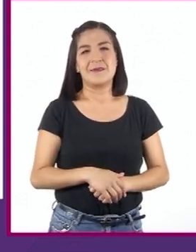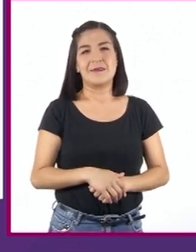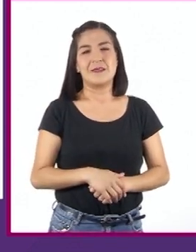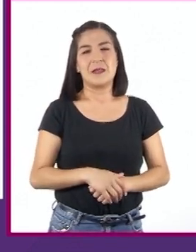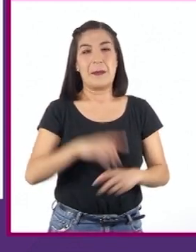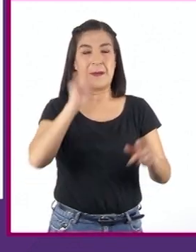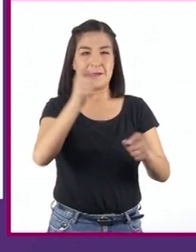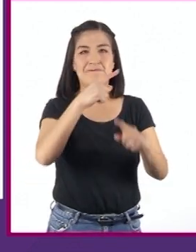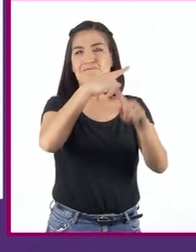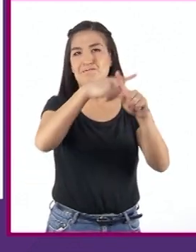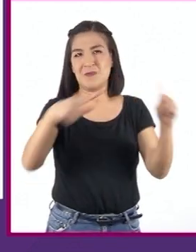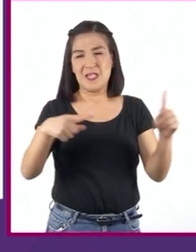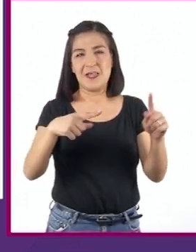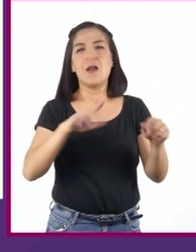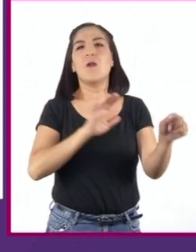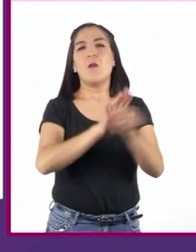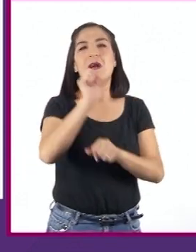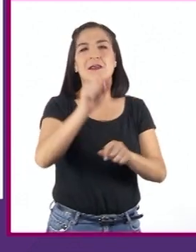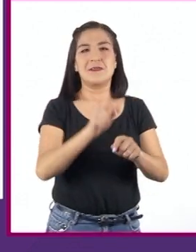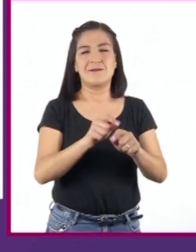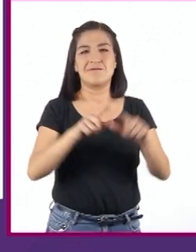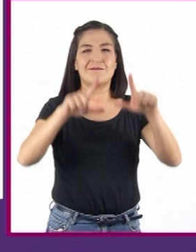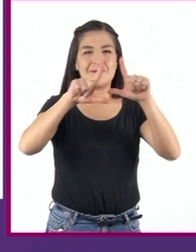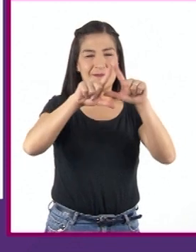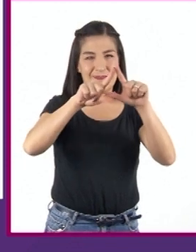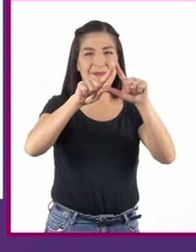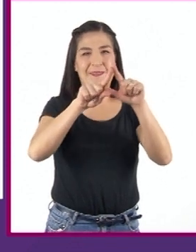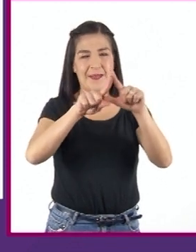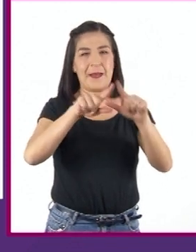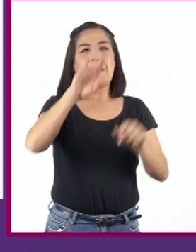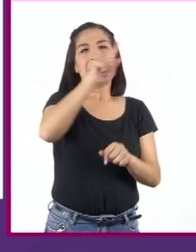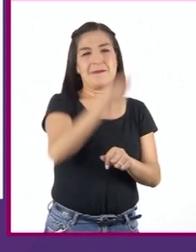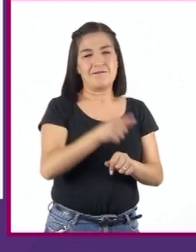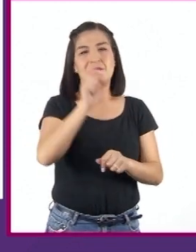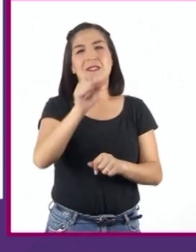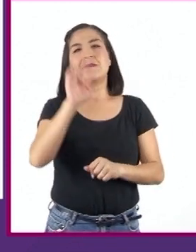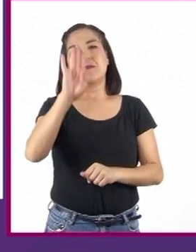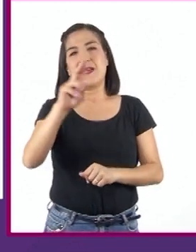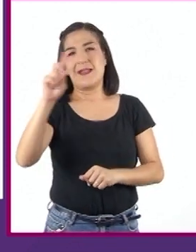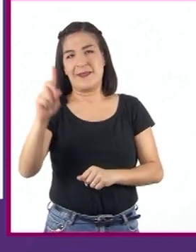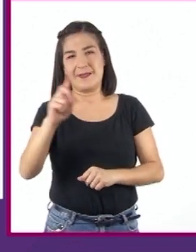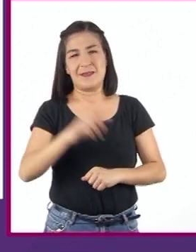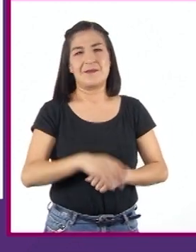es la mitad de la medida de la diagonal BD.